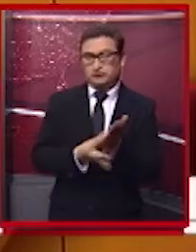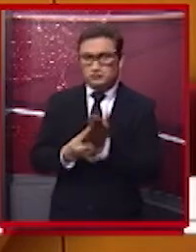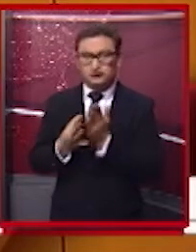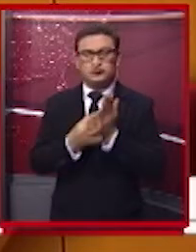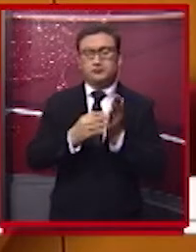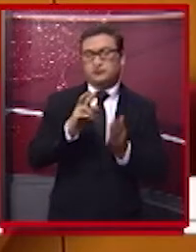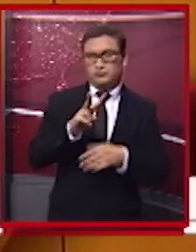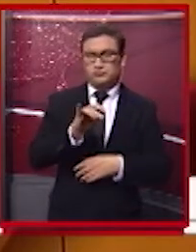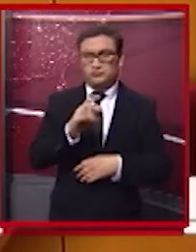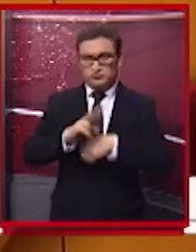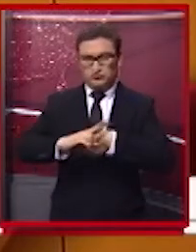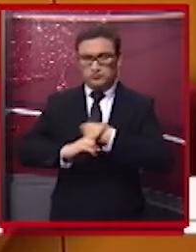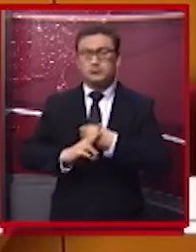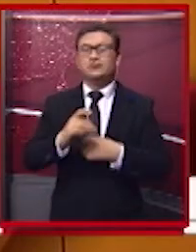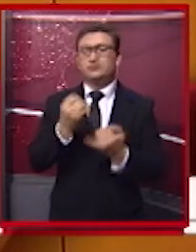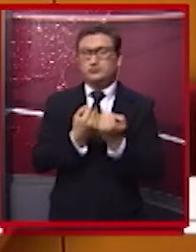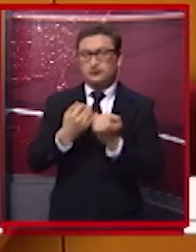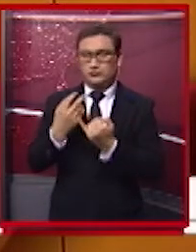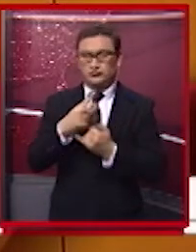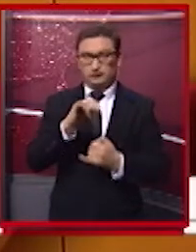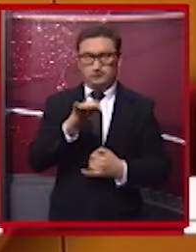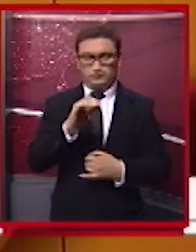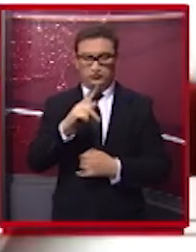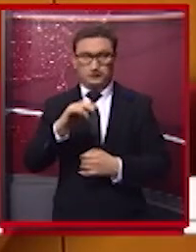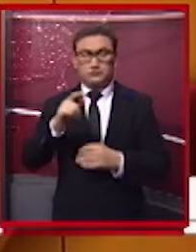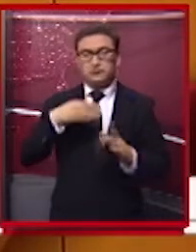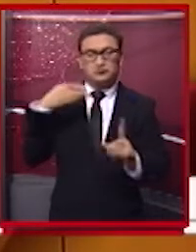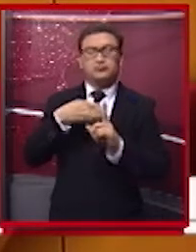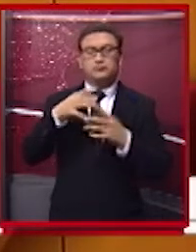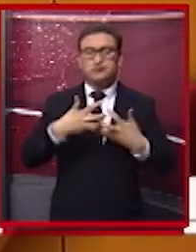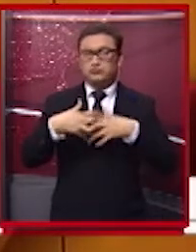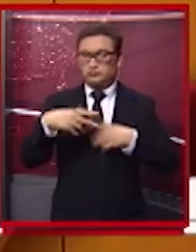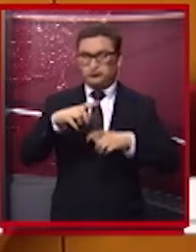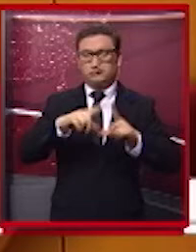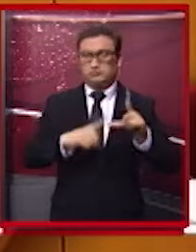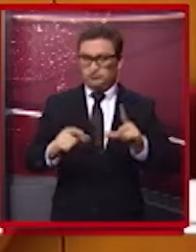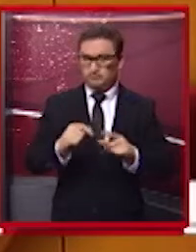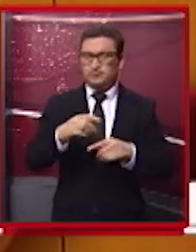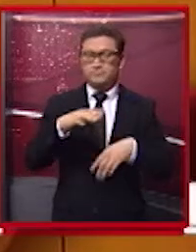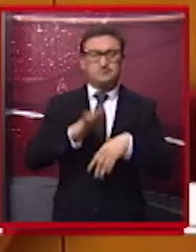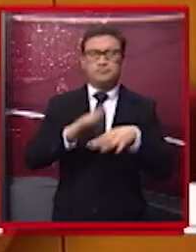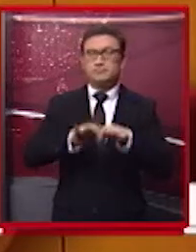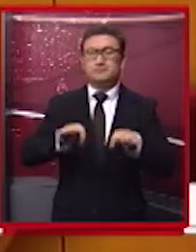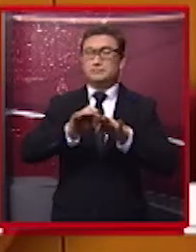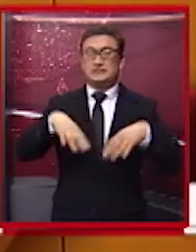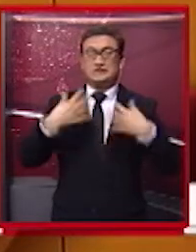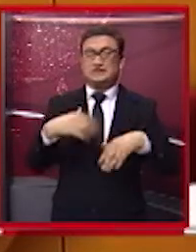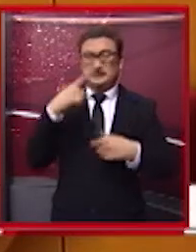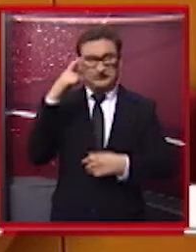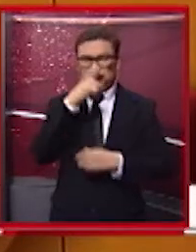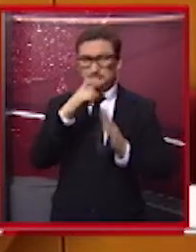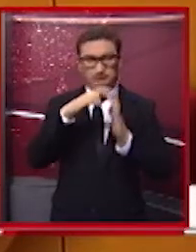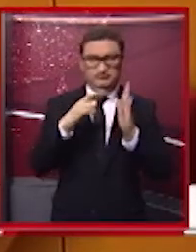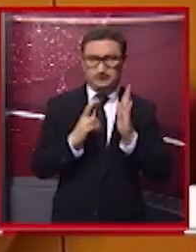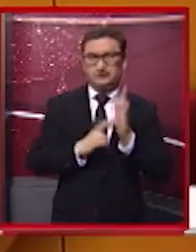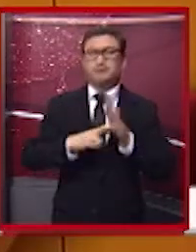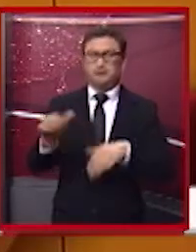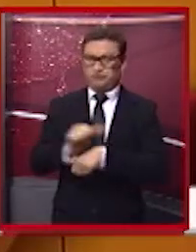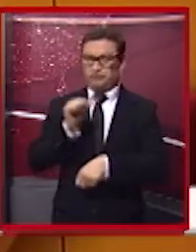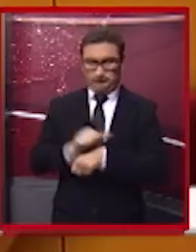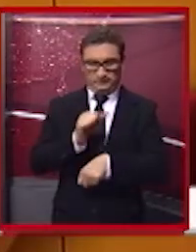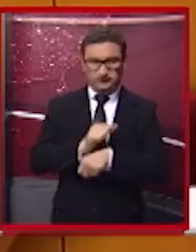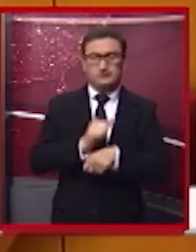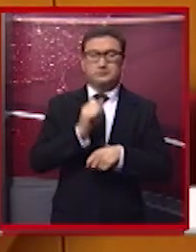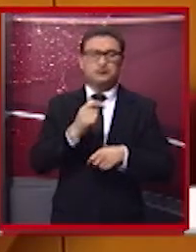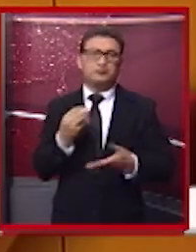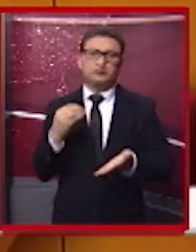óptica, fueron alineadas a los mejores intereses de la industria nacional. La regla más compleja fue la automotriz. La regla finalmente